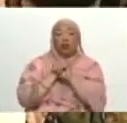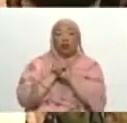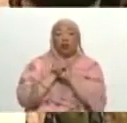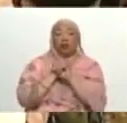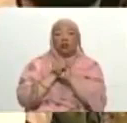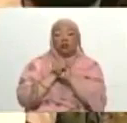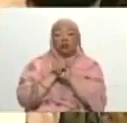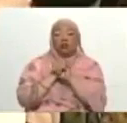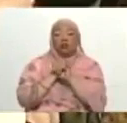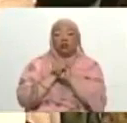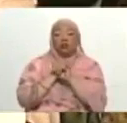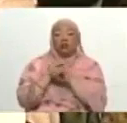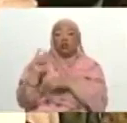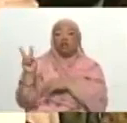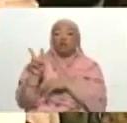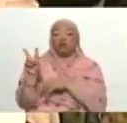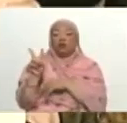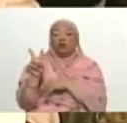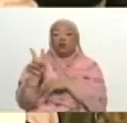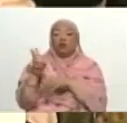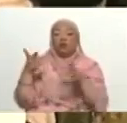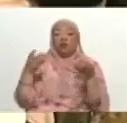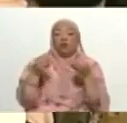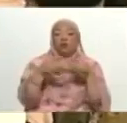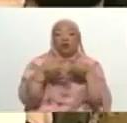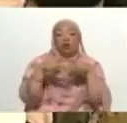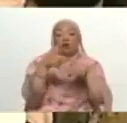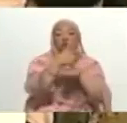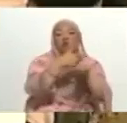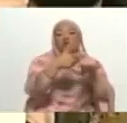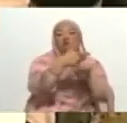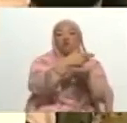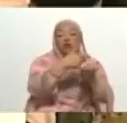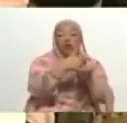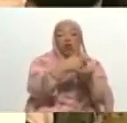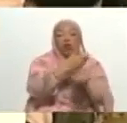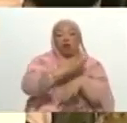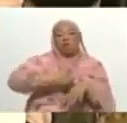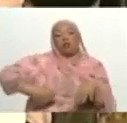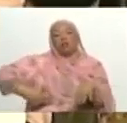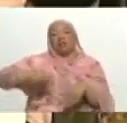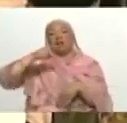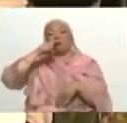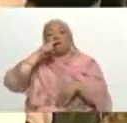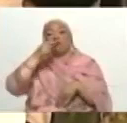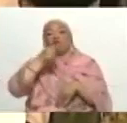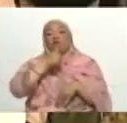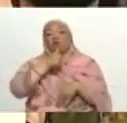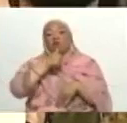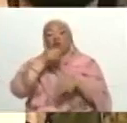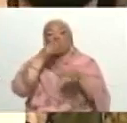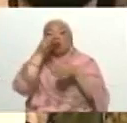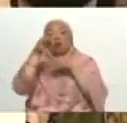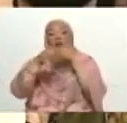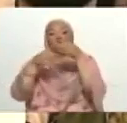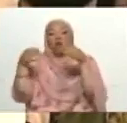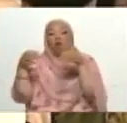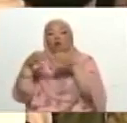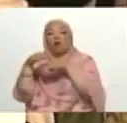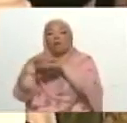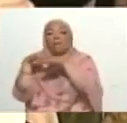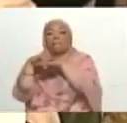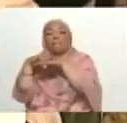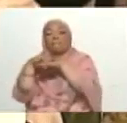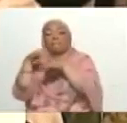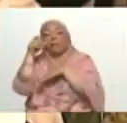de la República Bolivariana de Venezuela le corresponden al Ejecutivo Nacional. Es el presidente de la República junto a su ministro del